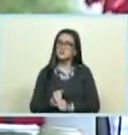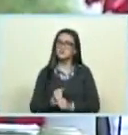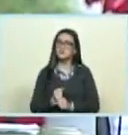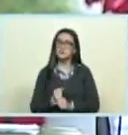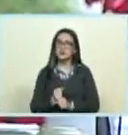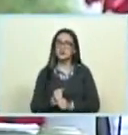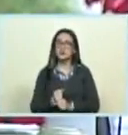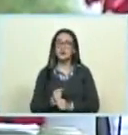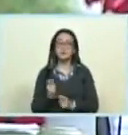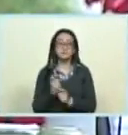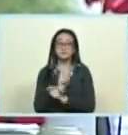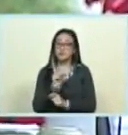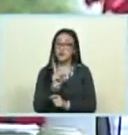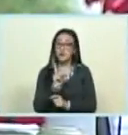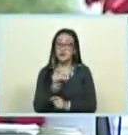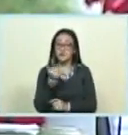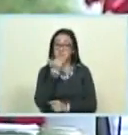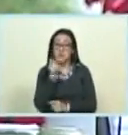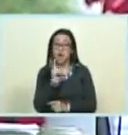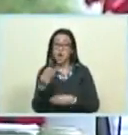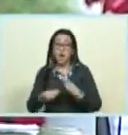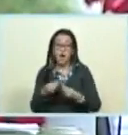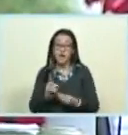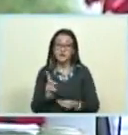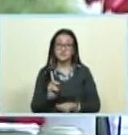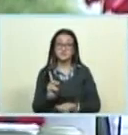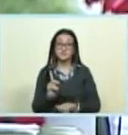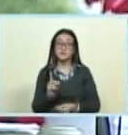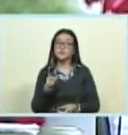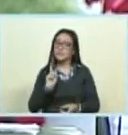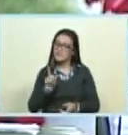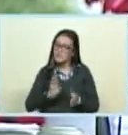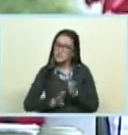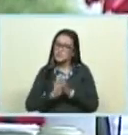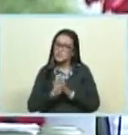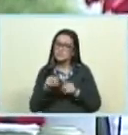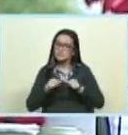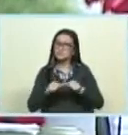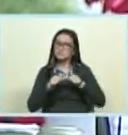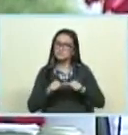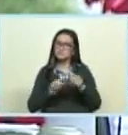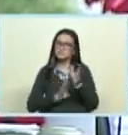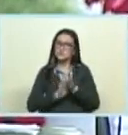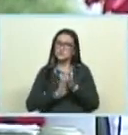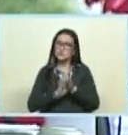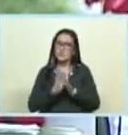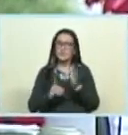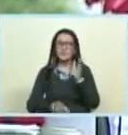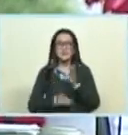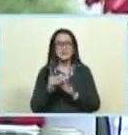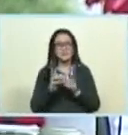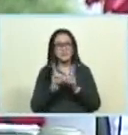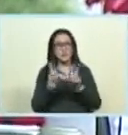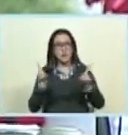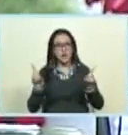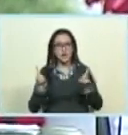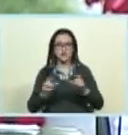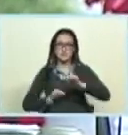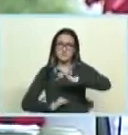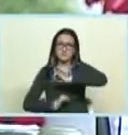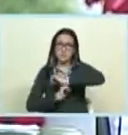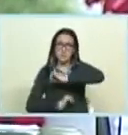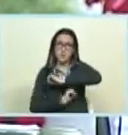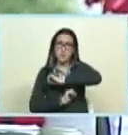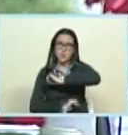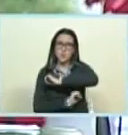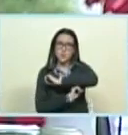es esperanza que no se realiza. Tenemos que seguir avanzando en el desarrollo de una democracia de bases,